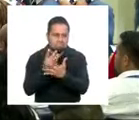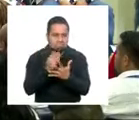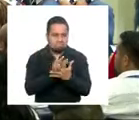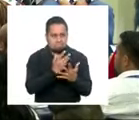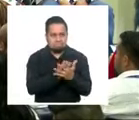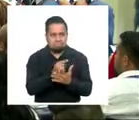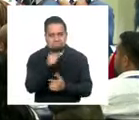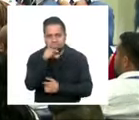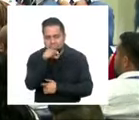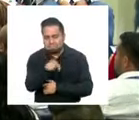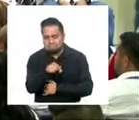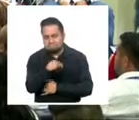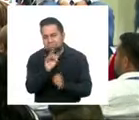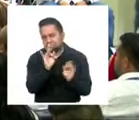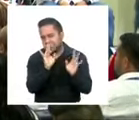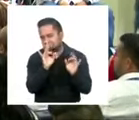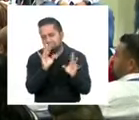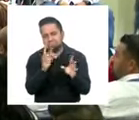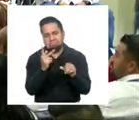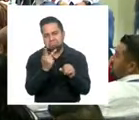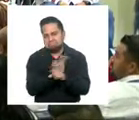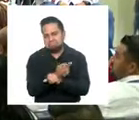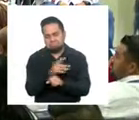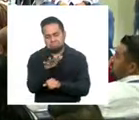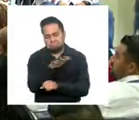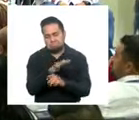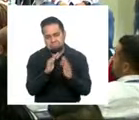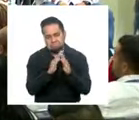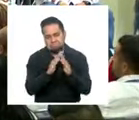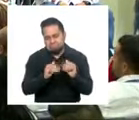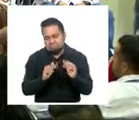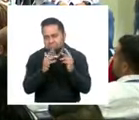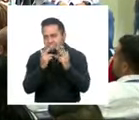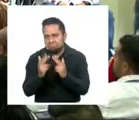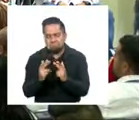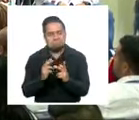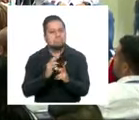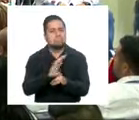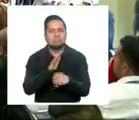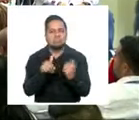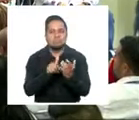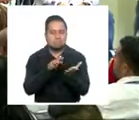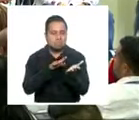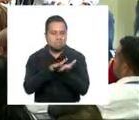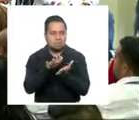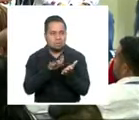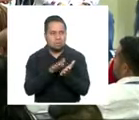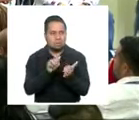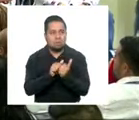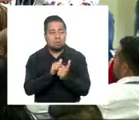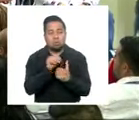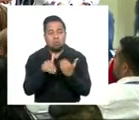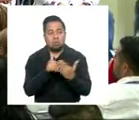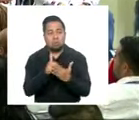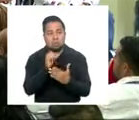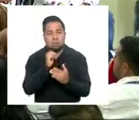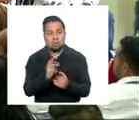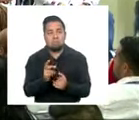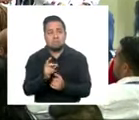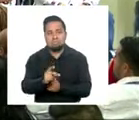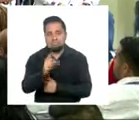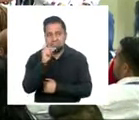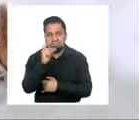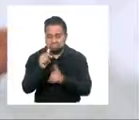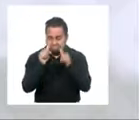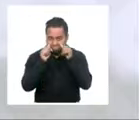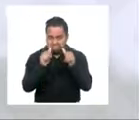ocasionaron en sus casas. En fin, se apoyó con todo esto y se actuó de manera